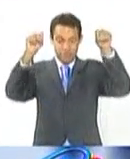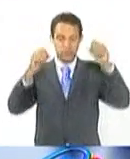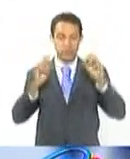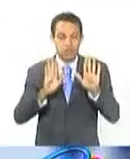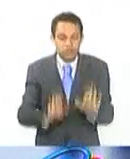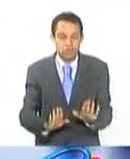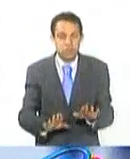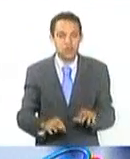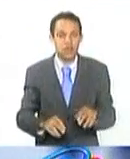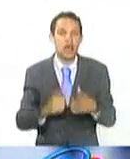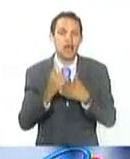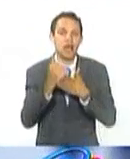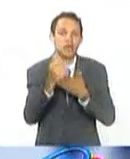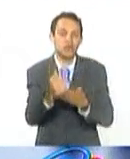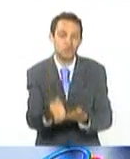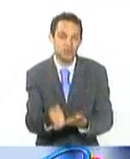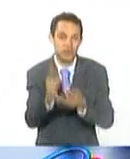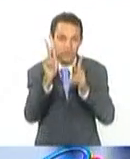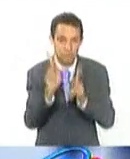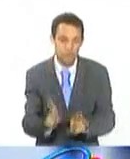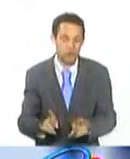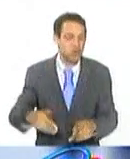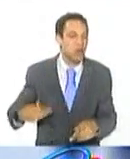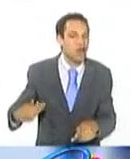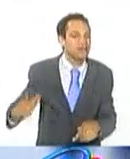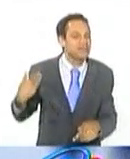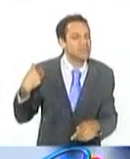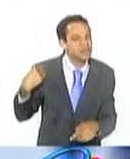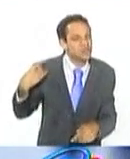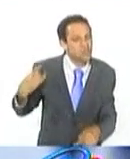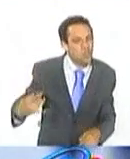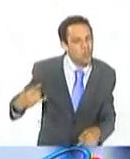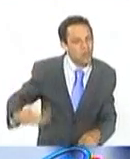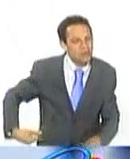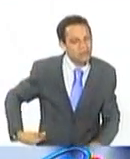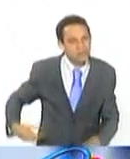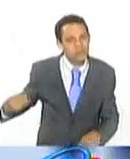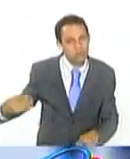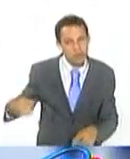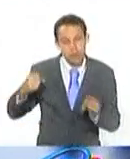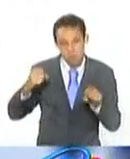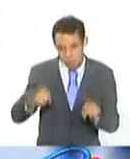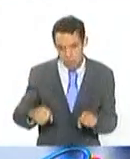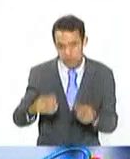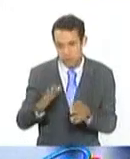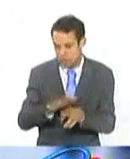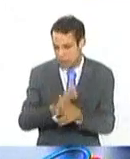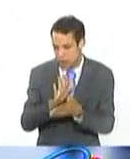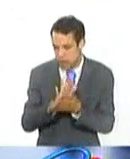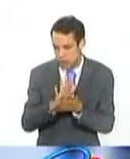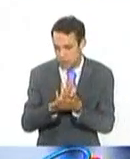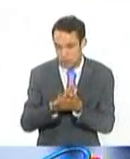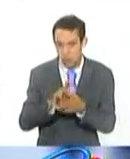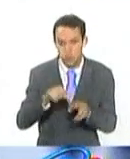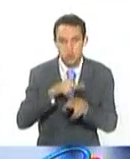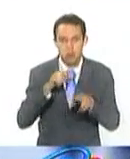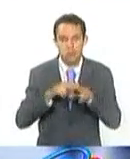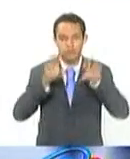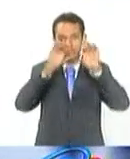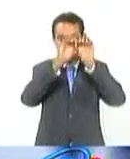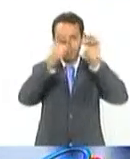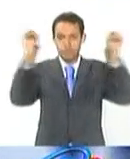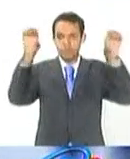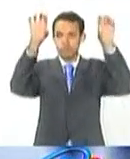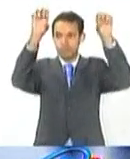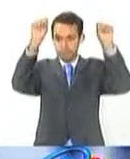mejoran mucho los pacientes con dolor en la cintura y esto en cualquier casa lo pueden hacer simplemente colgarse cada que